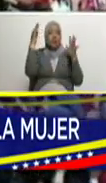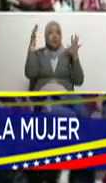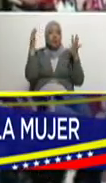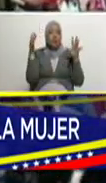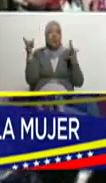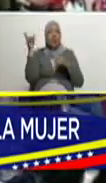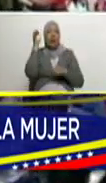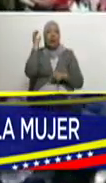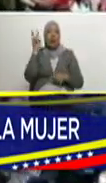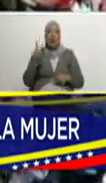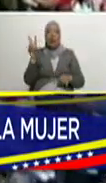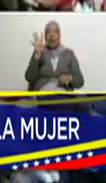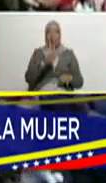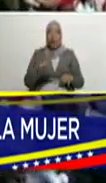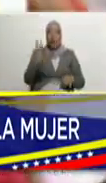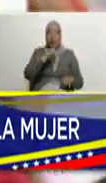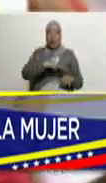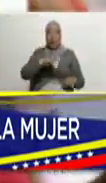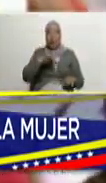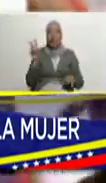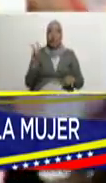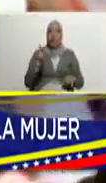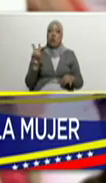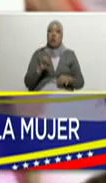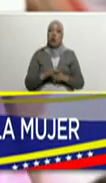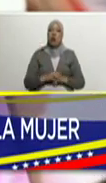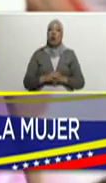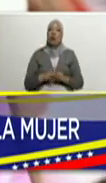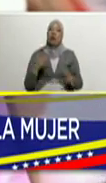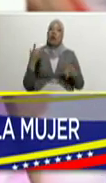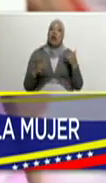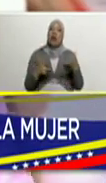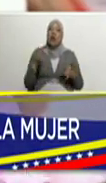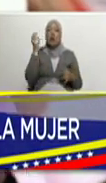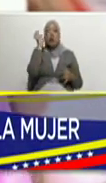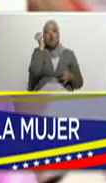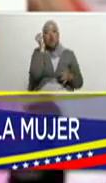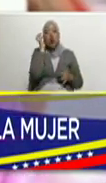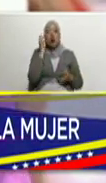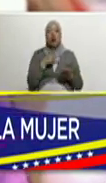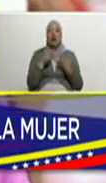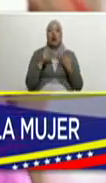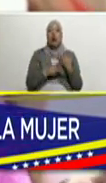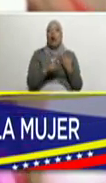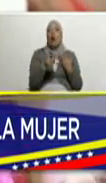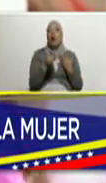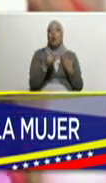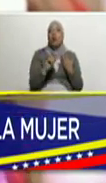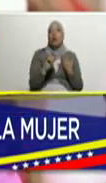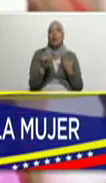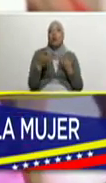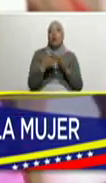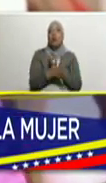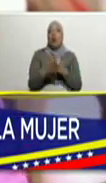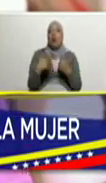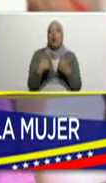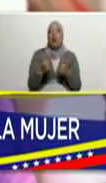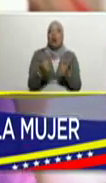Venezuela Mujer, Magali, por favor. Bueno, esta etapa de la mujer, este plan para la mujer en materia de